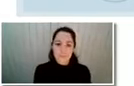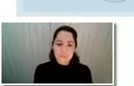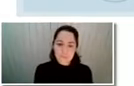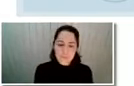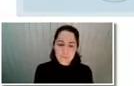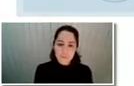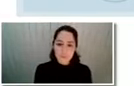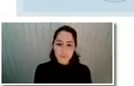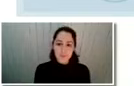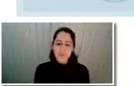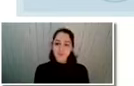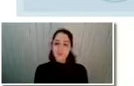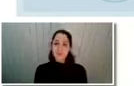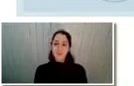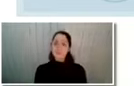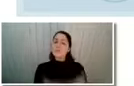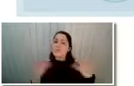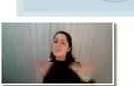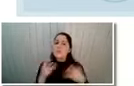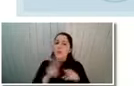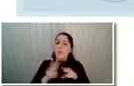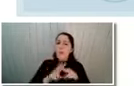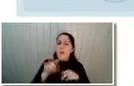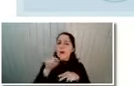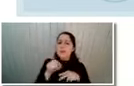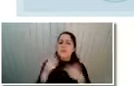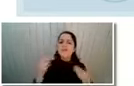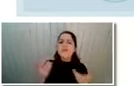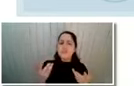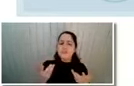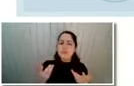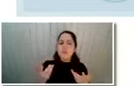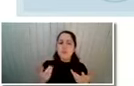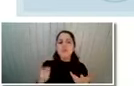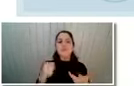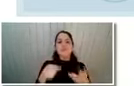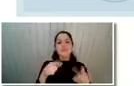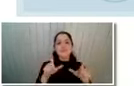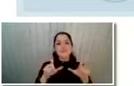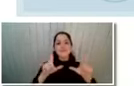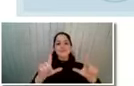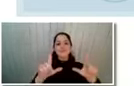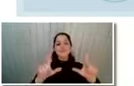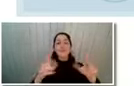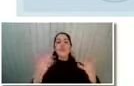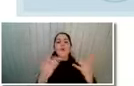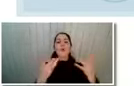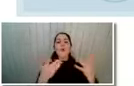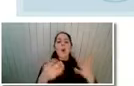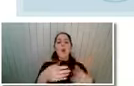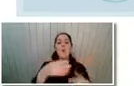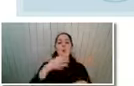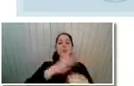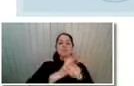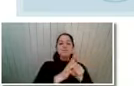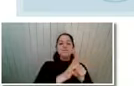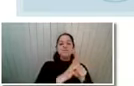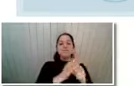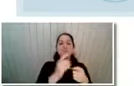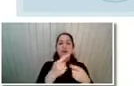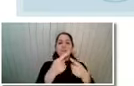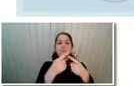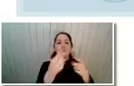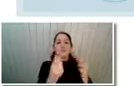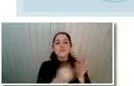¿Cómo ocurre eso? Y esto es un esquema de cómo se multiplica este virus. Es que el virus, como les decía,